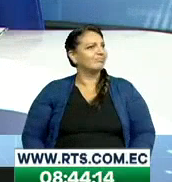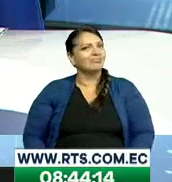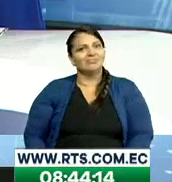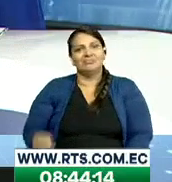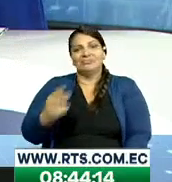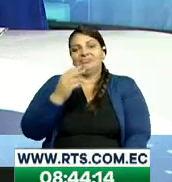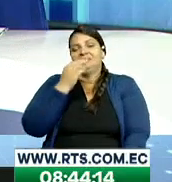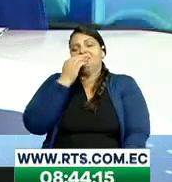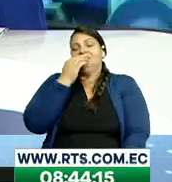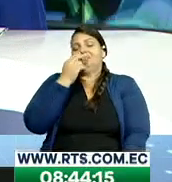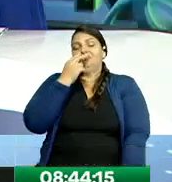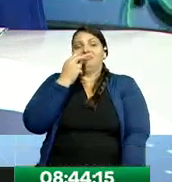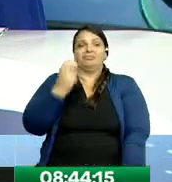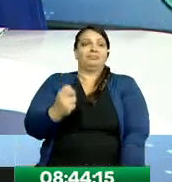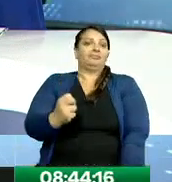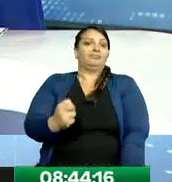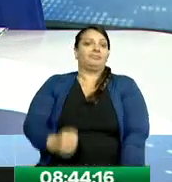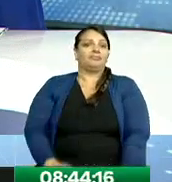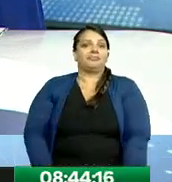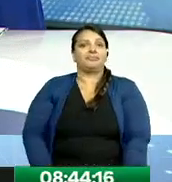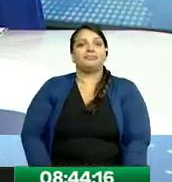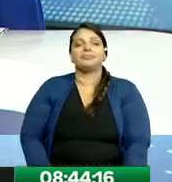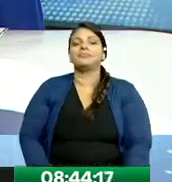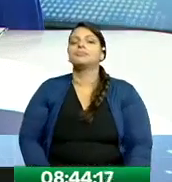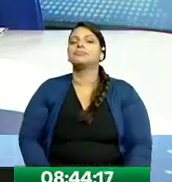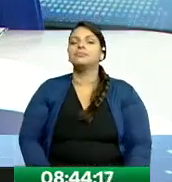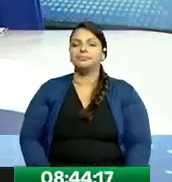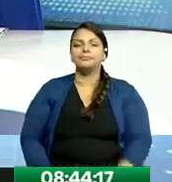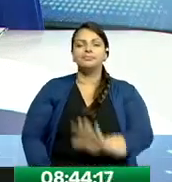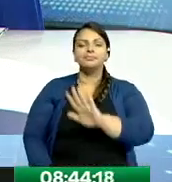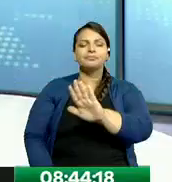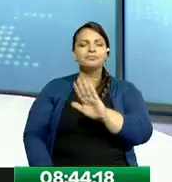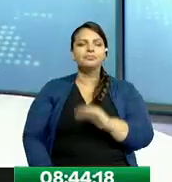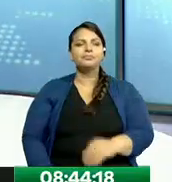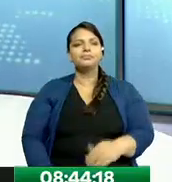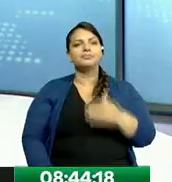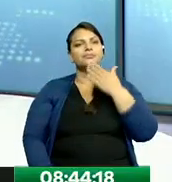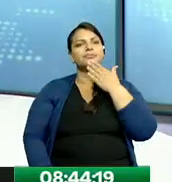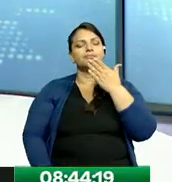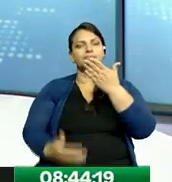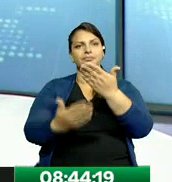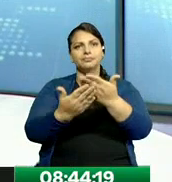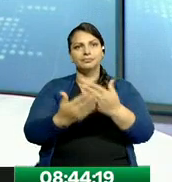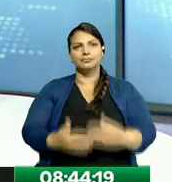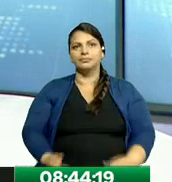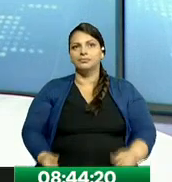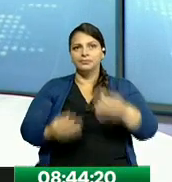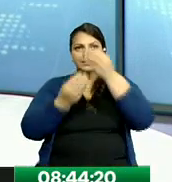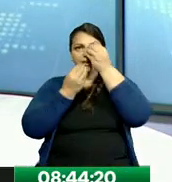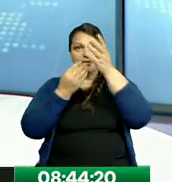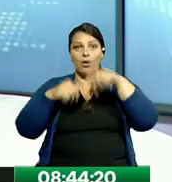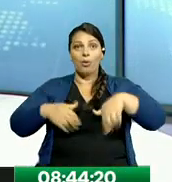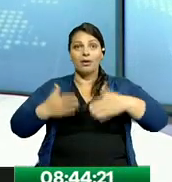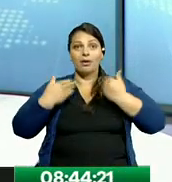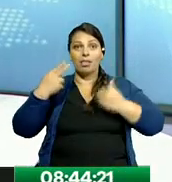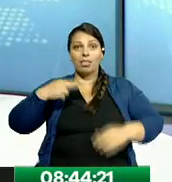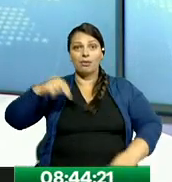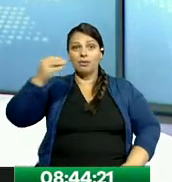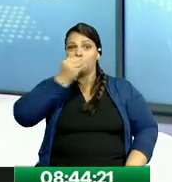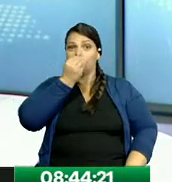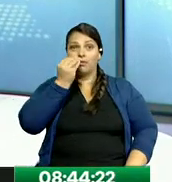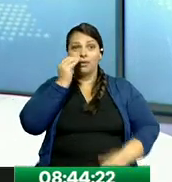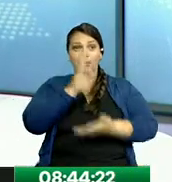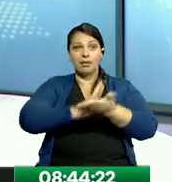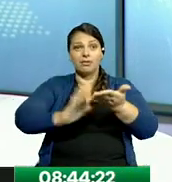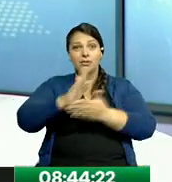terrible. Gracias, Pili. Más adelante contigo, ahora tenemos más noticias. Un perro atacó a un niño y desgarró parte de sus